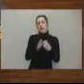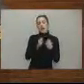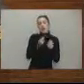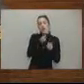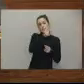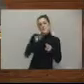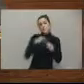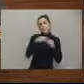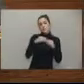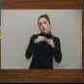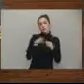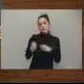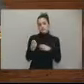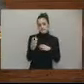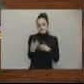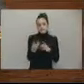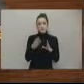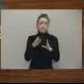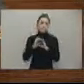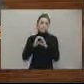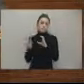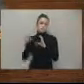servicio de cercanías ferroviarias, sobre el que